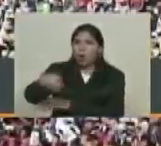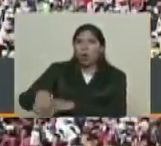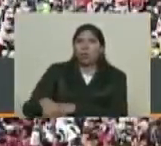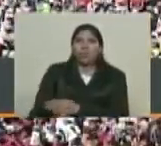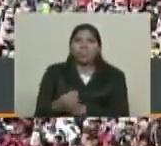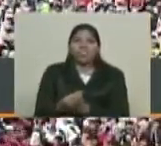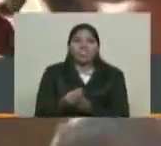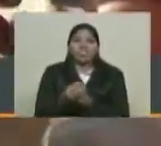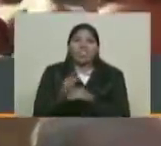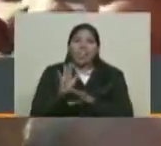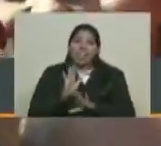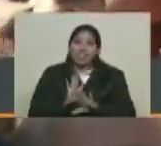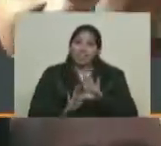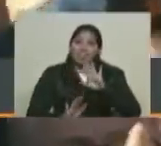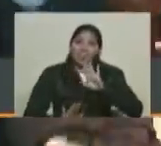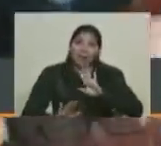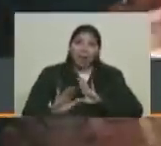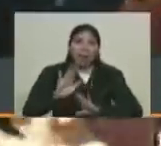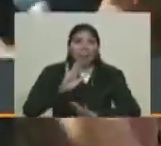Despacito.